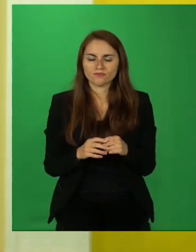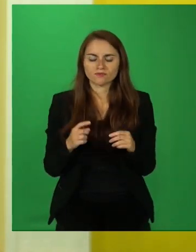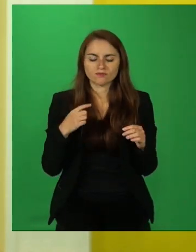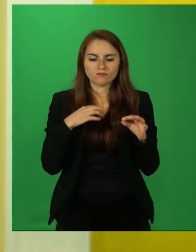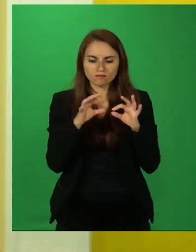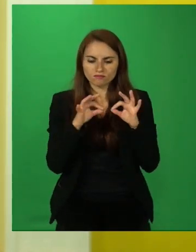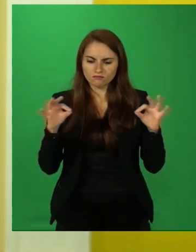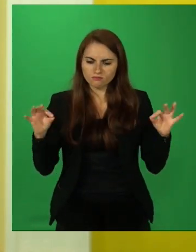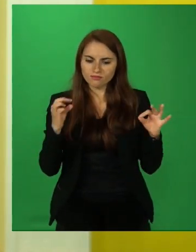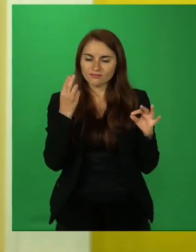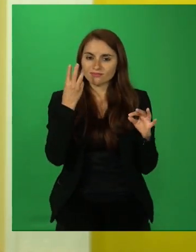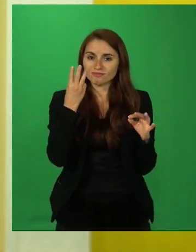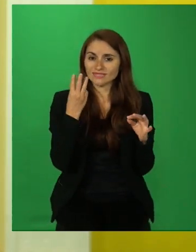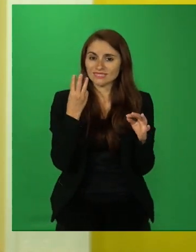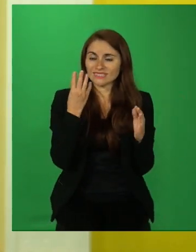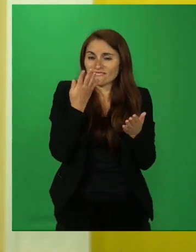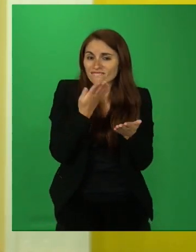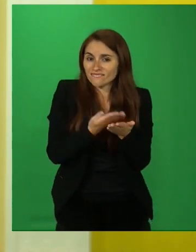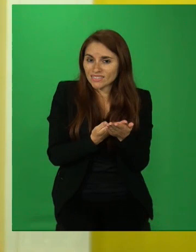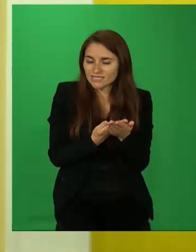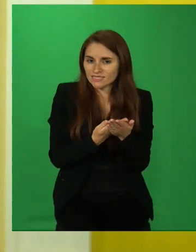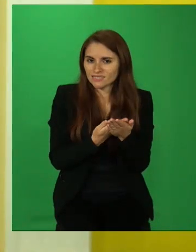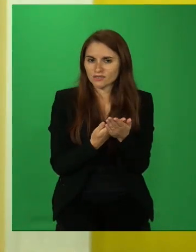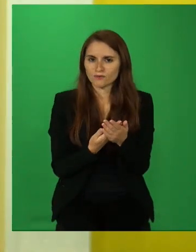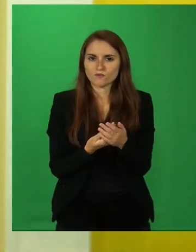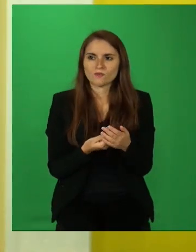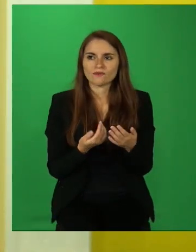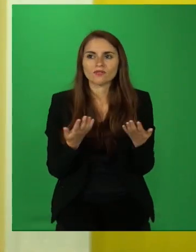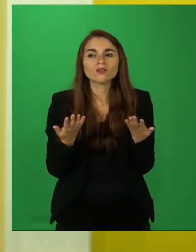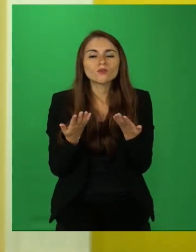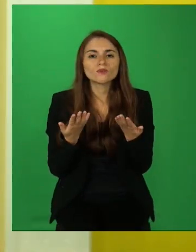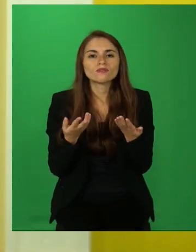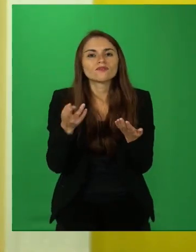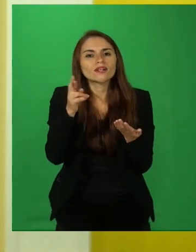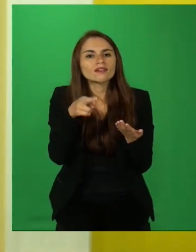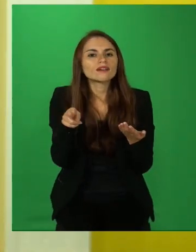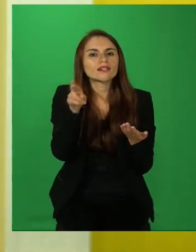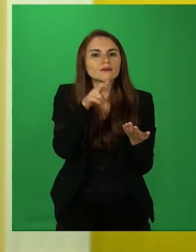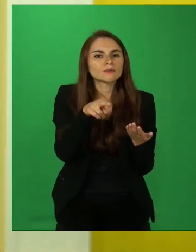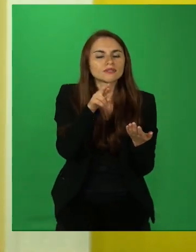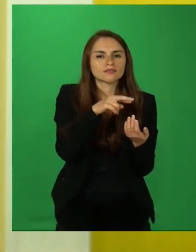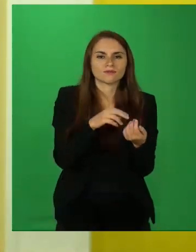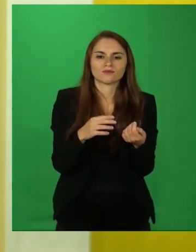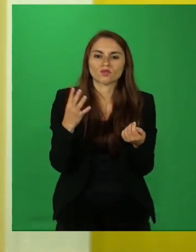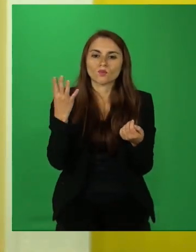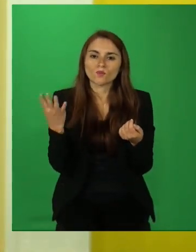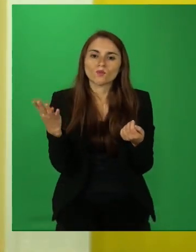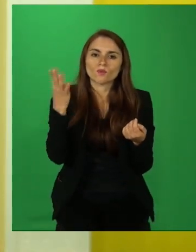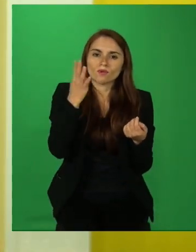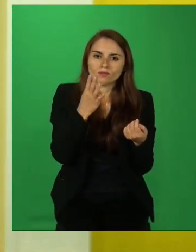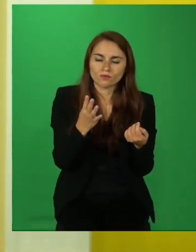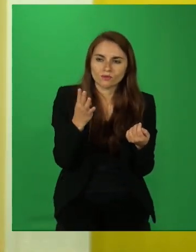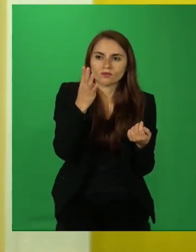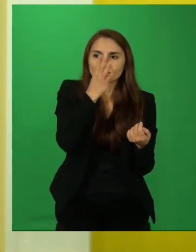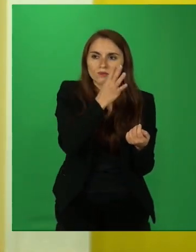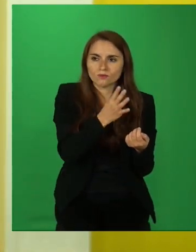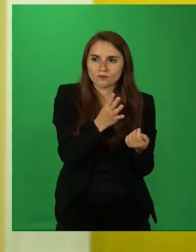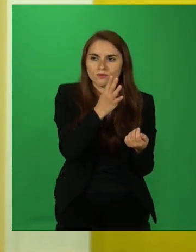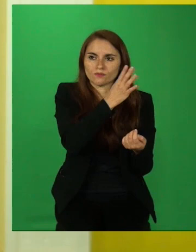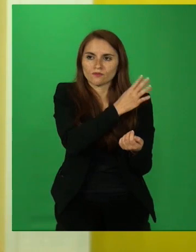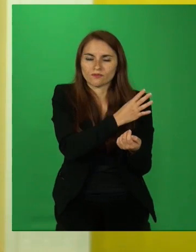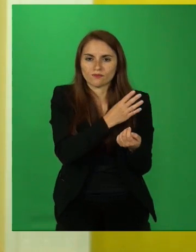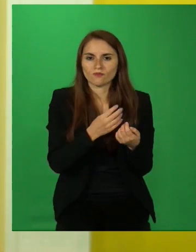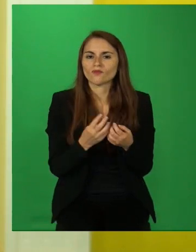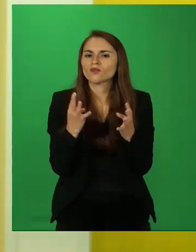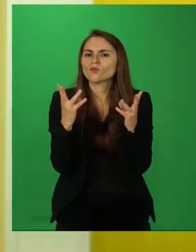tres veces el 4 negativo en la recta numérica quiere decir que voy a ir de cuatro en cuatro y cuántas veces voy